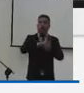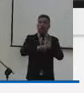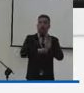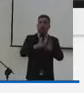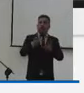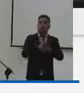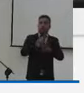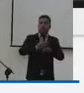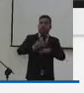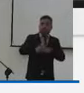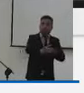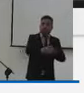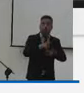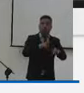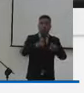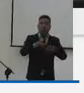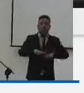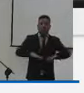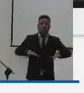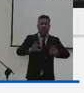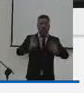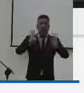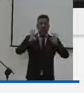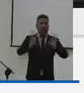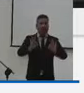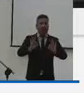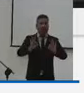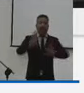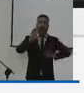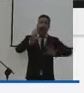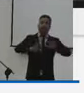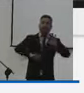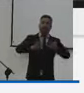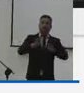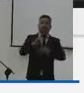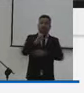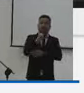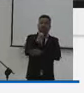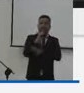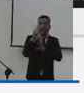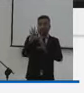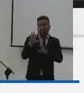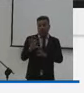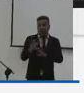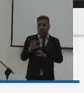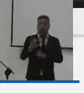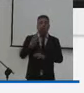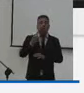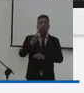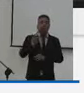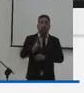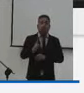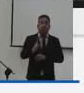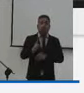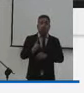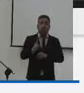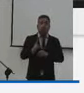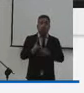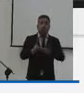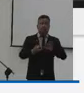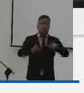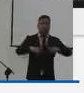porque hay escenarios muy buenos a veces se deterioran por falta de